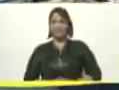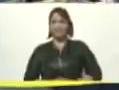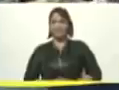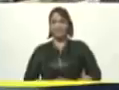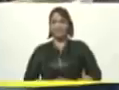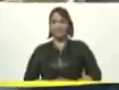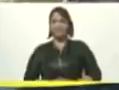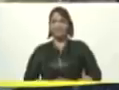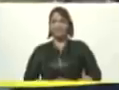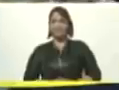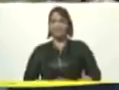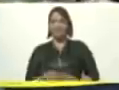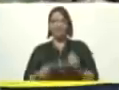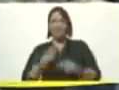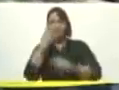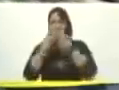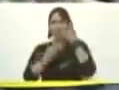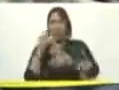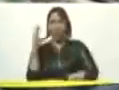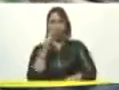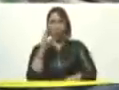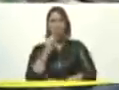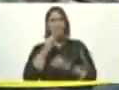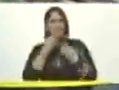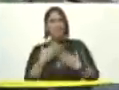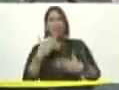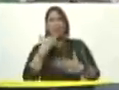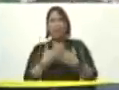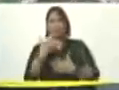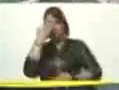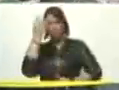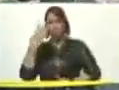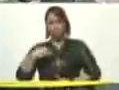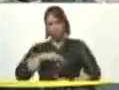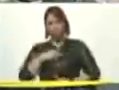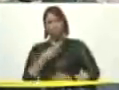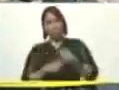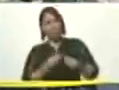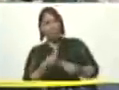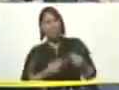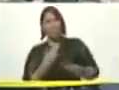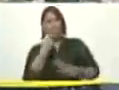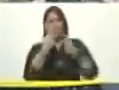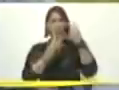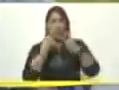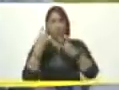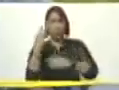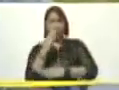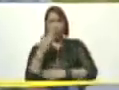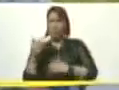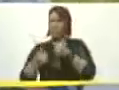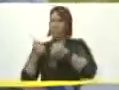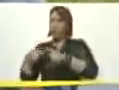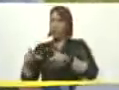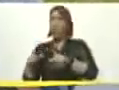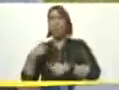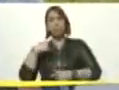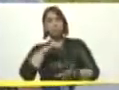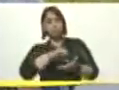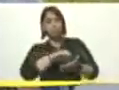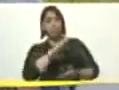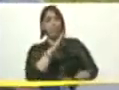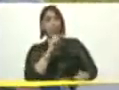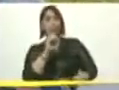cómo te fue por Colombia todo bien Todo bien gracias a Dios hicimos una isla por Colombia qué parte fuiste fui a Bogotá